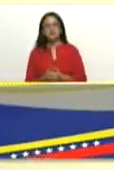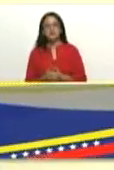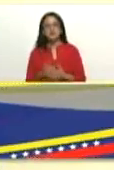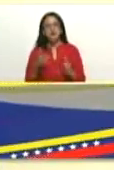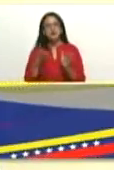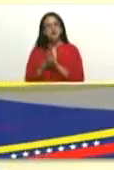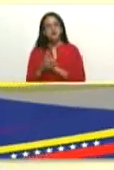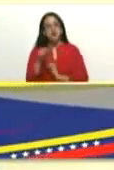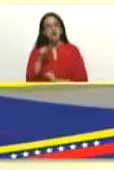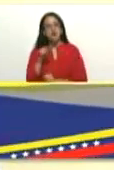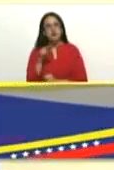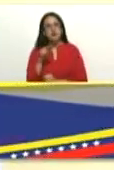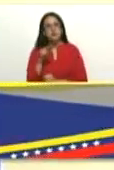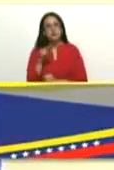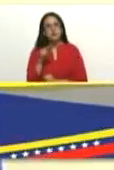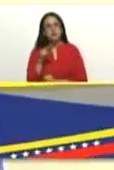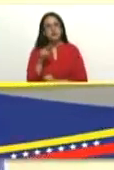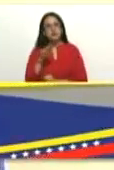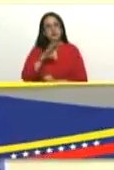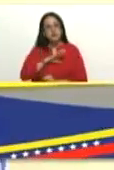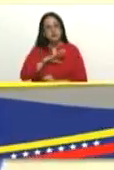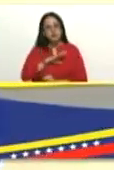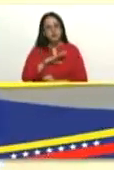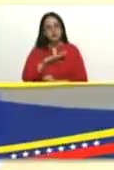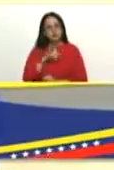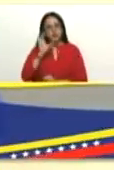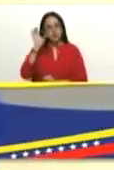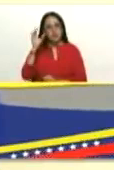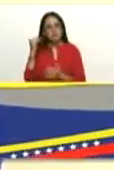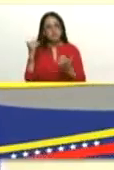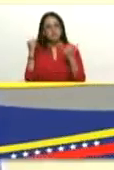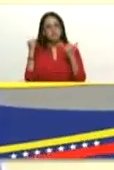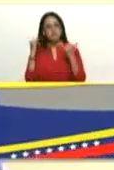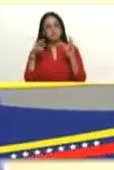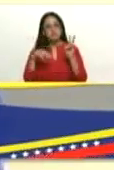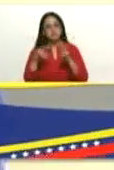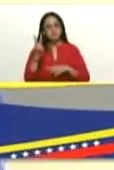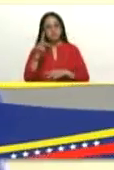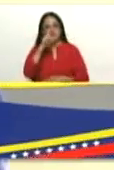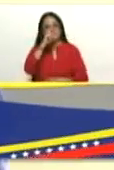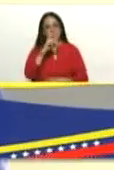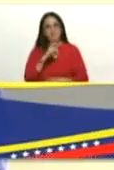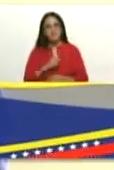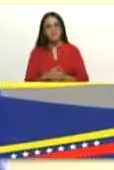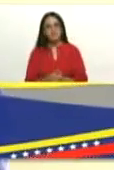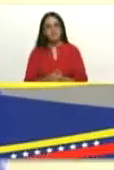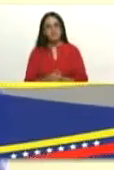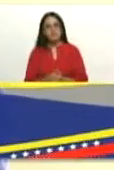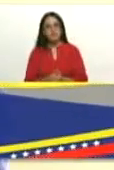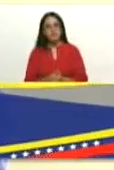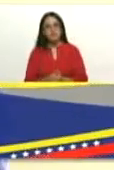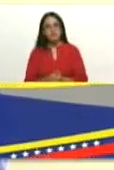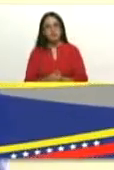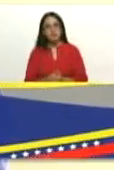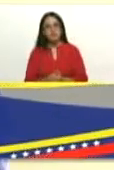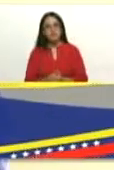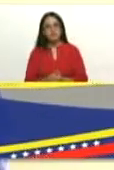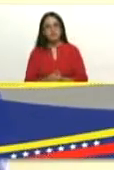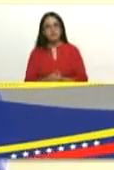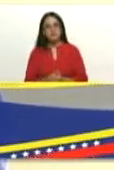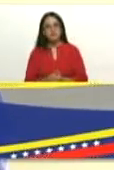sobre lo que es nuestra patria. Estamos celebrando hoy los 12 años de la Gran